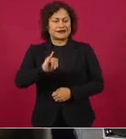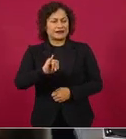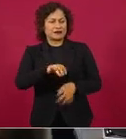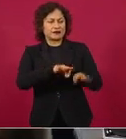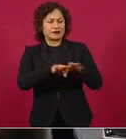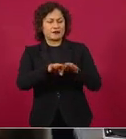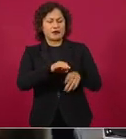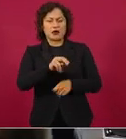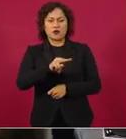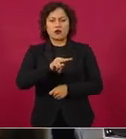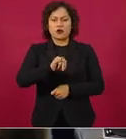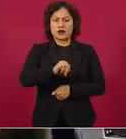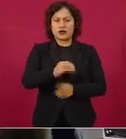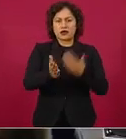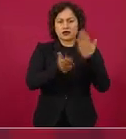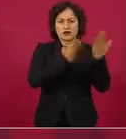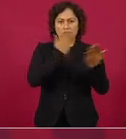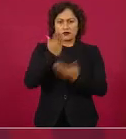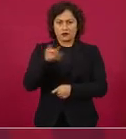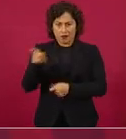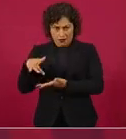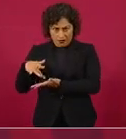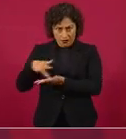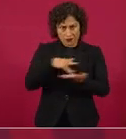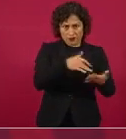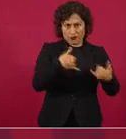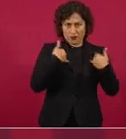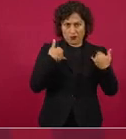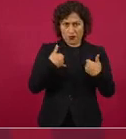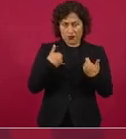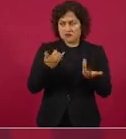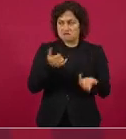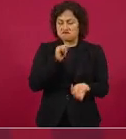nunca hicieron nada por los jóvenes.